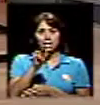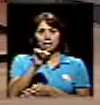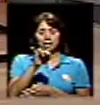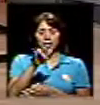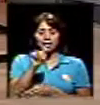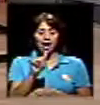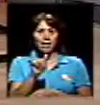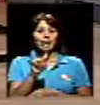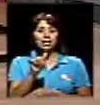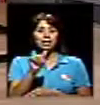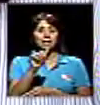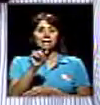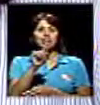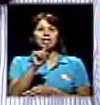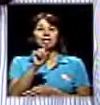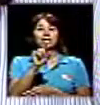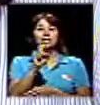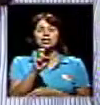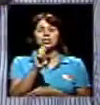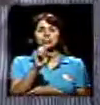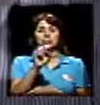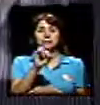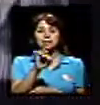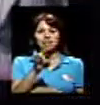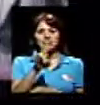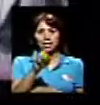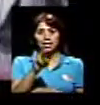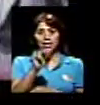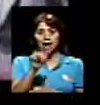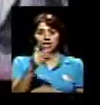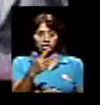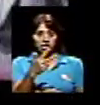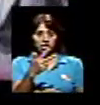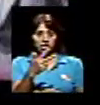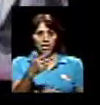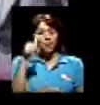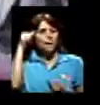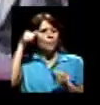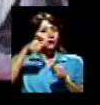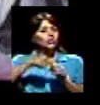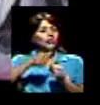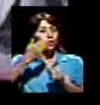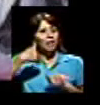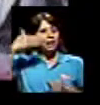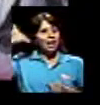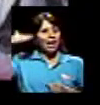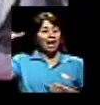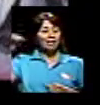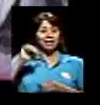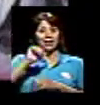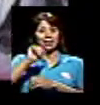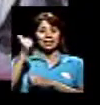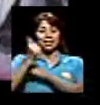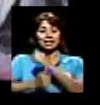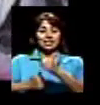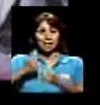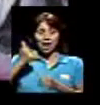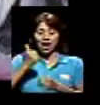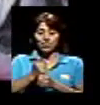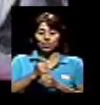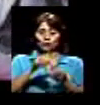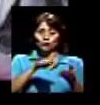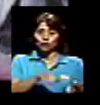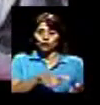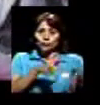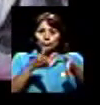vamos a recordar que hace 10 años, una década, se nos adelantó la